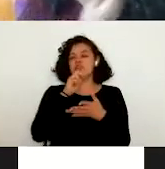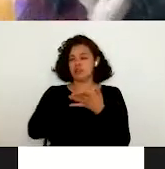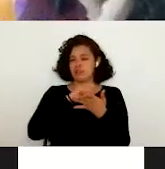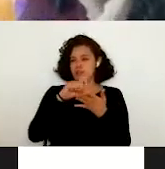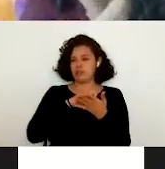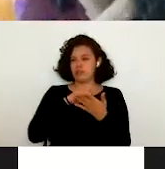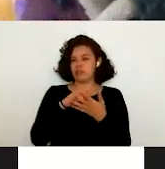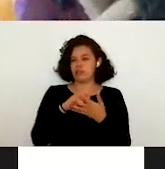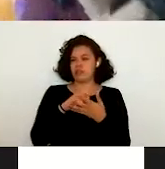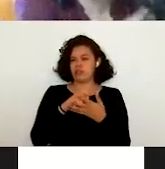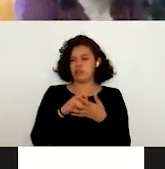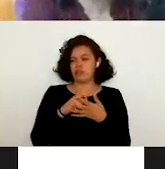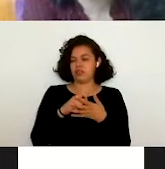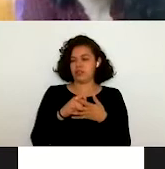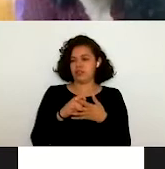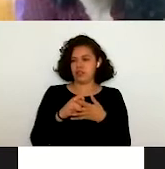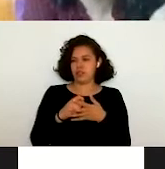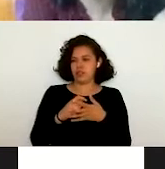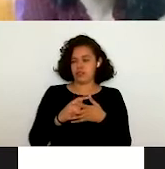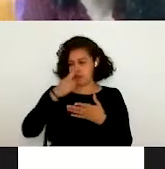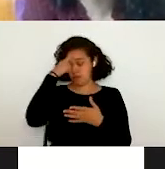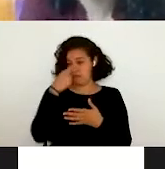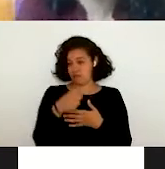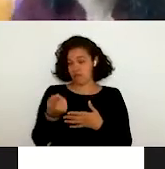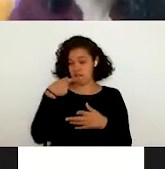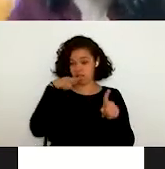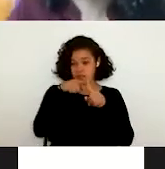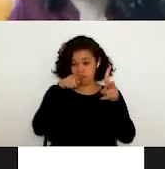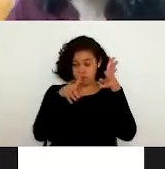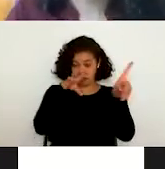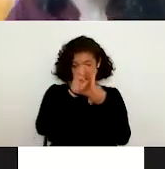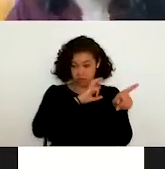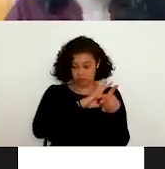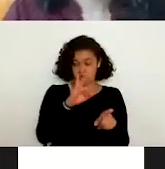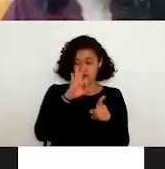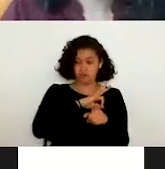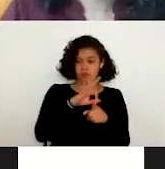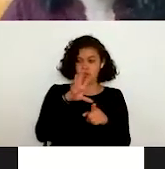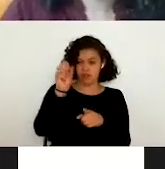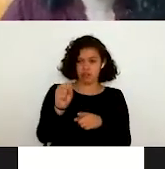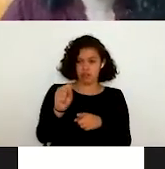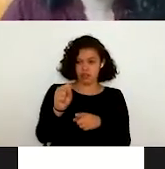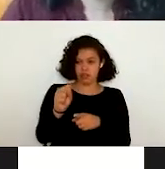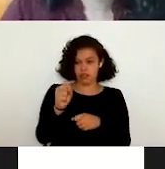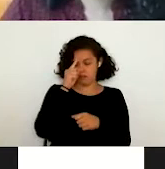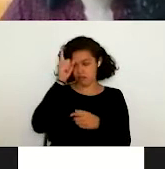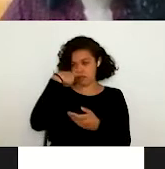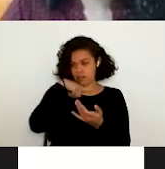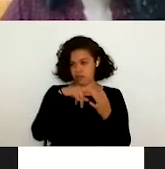poder llegar a cumplir los objetivos y las metas que tenemos en nuestro